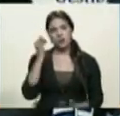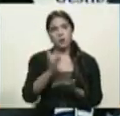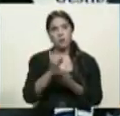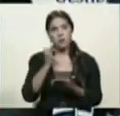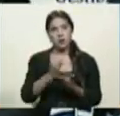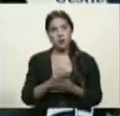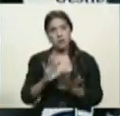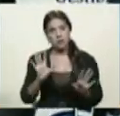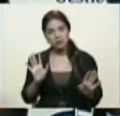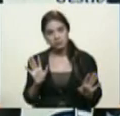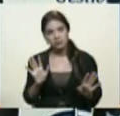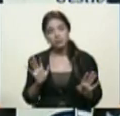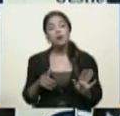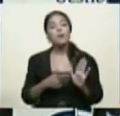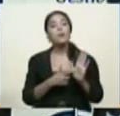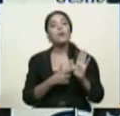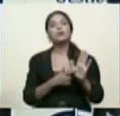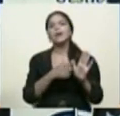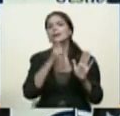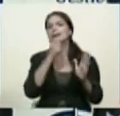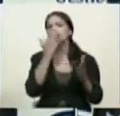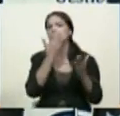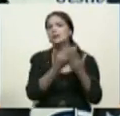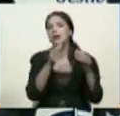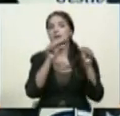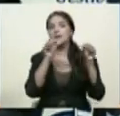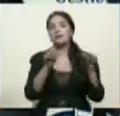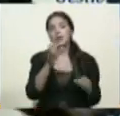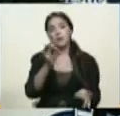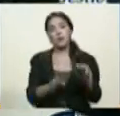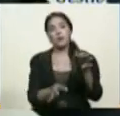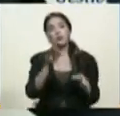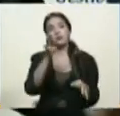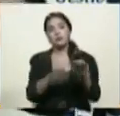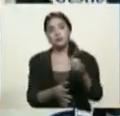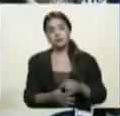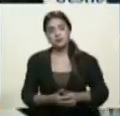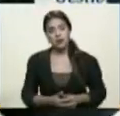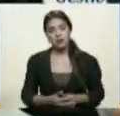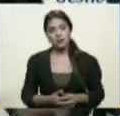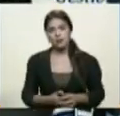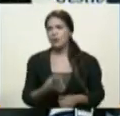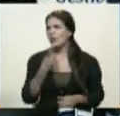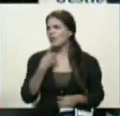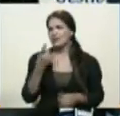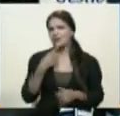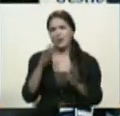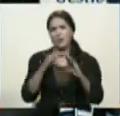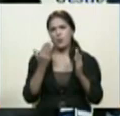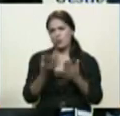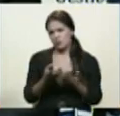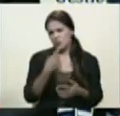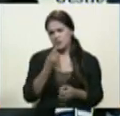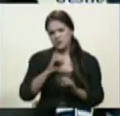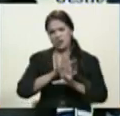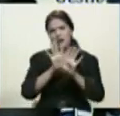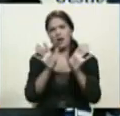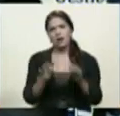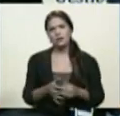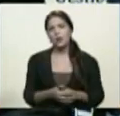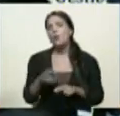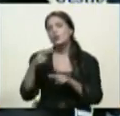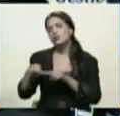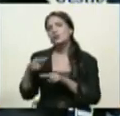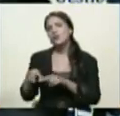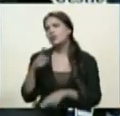las hubiera presentado ante quien ante el sistema de justicia hoy eso lo dice todo el mundo hasta un niño y